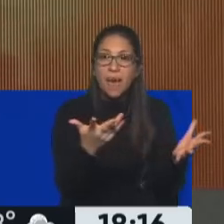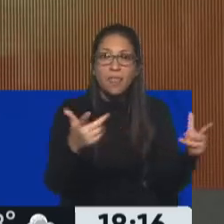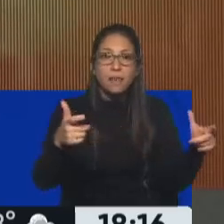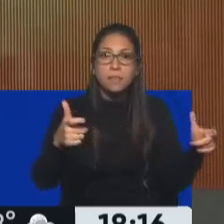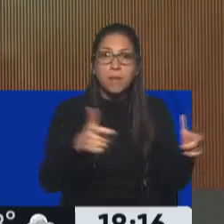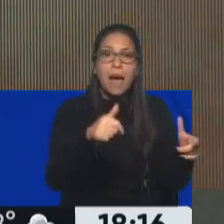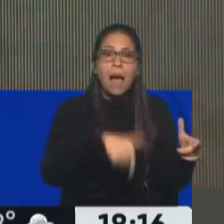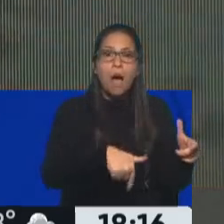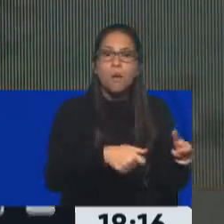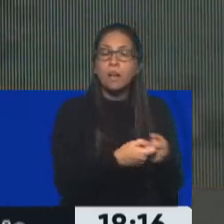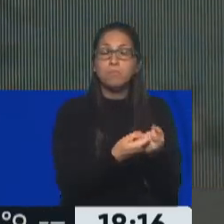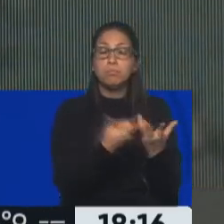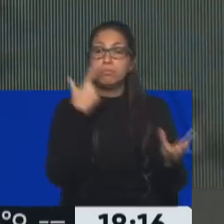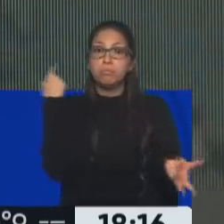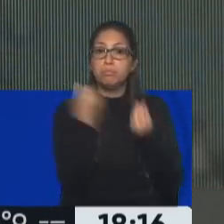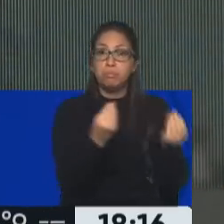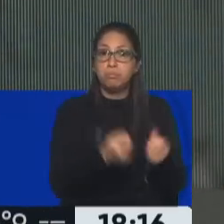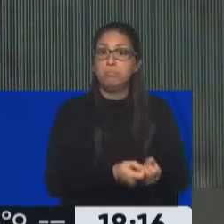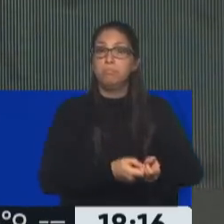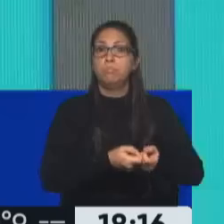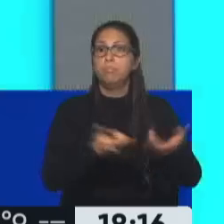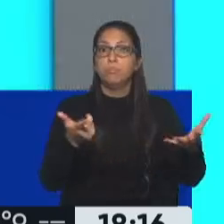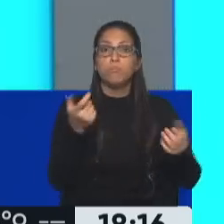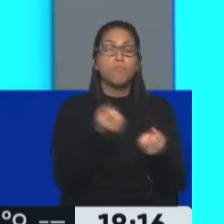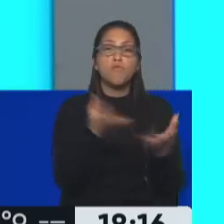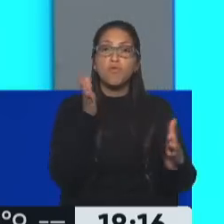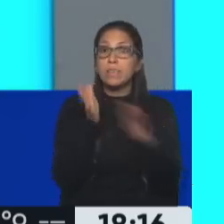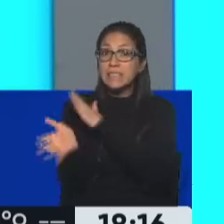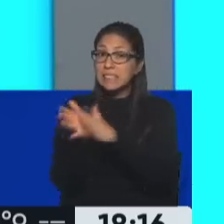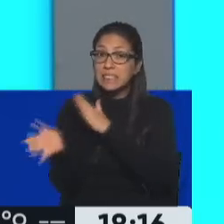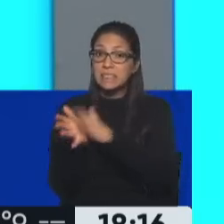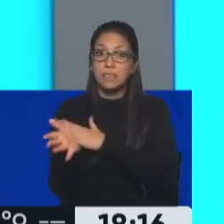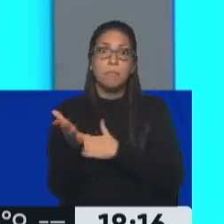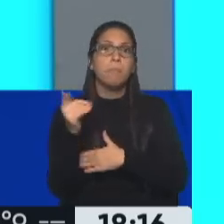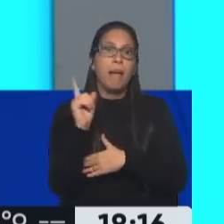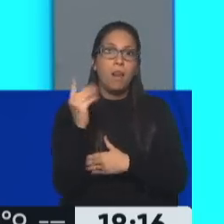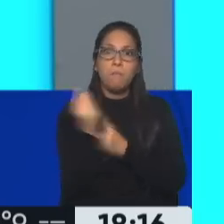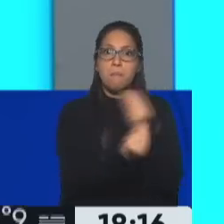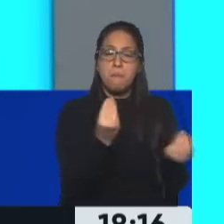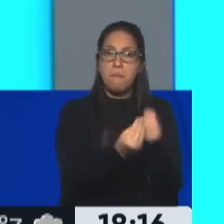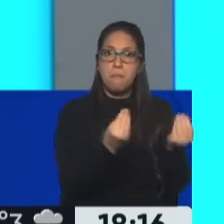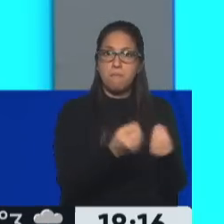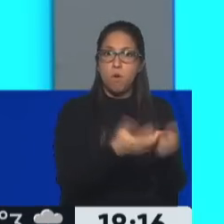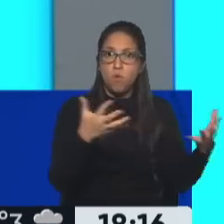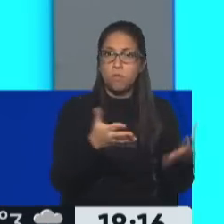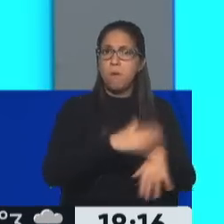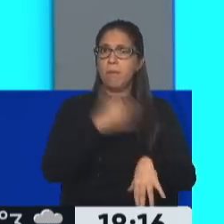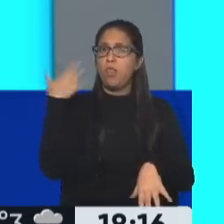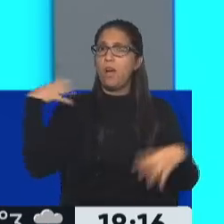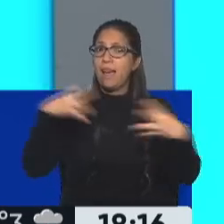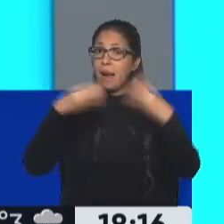súper poblada. Sí, que ahora muchos huyeron igual, bueno, justamente, sí, pero sí se calculaba hacerlo. Que cuando comenzó la